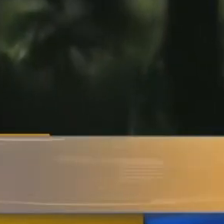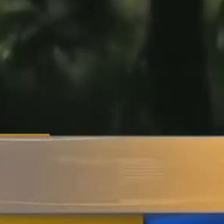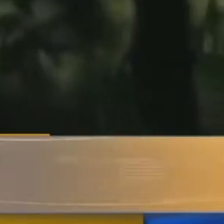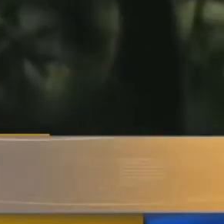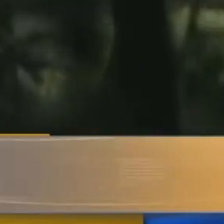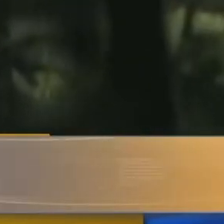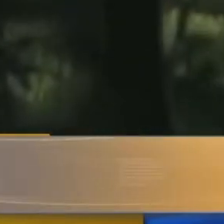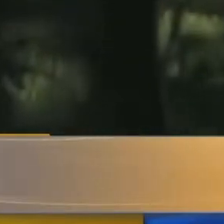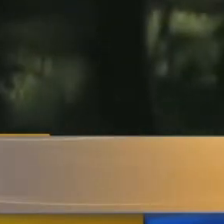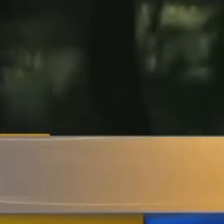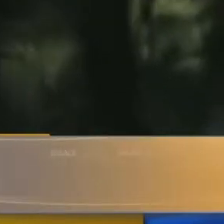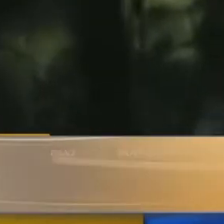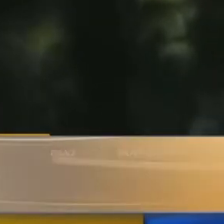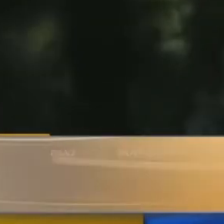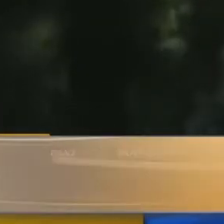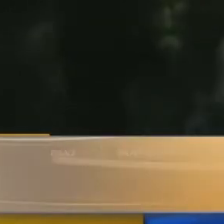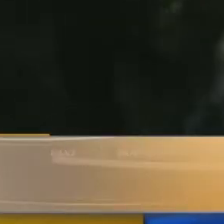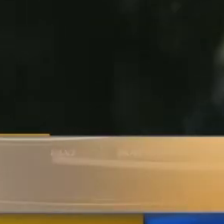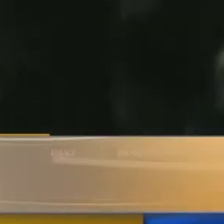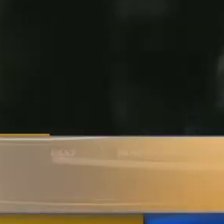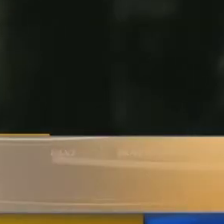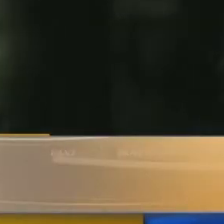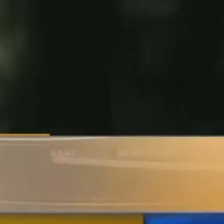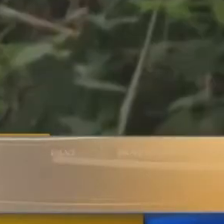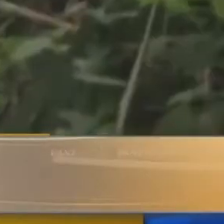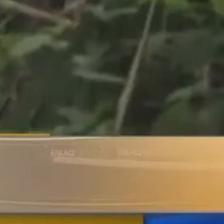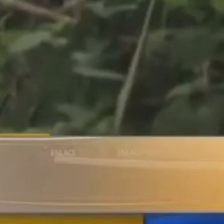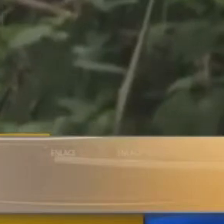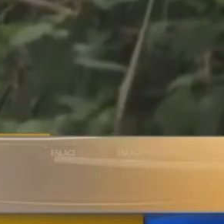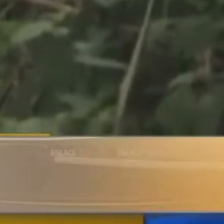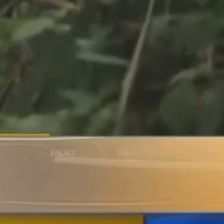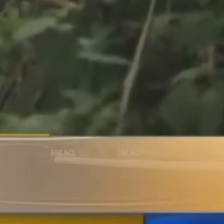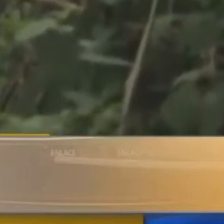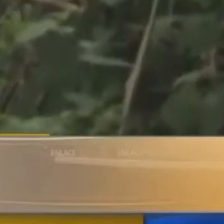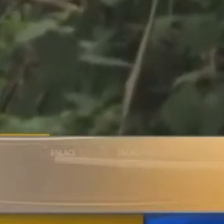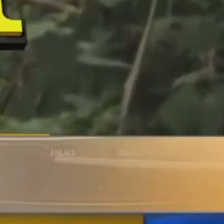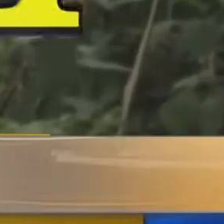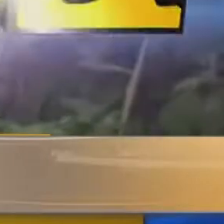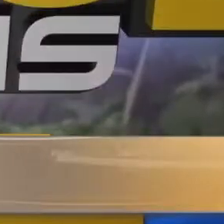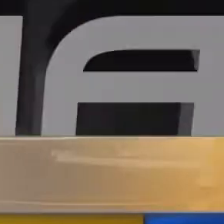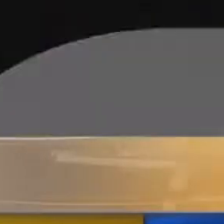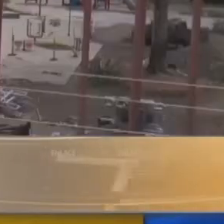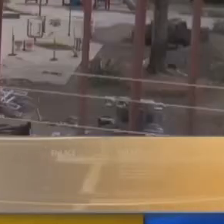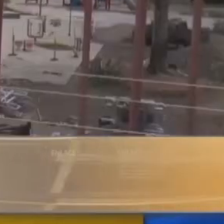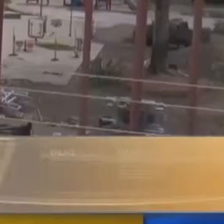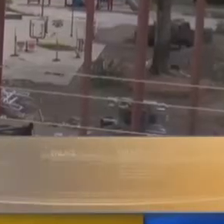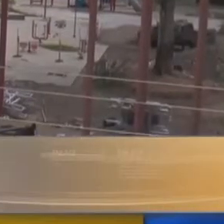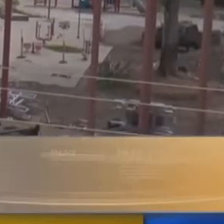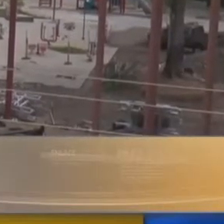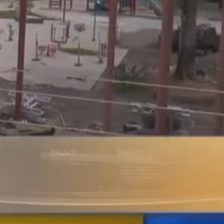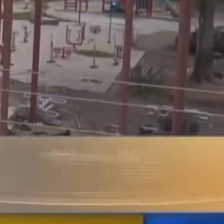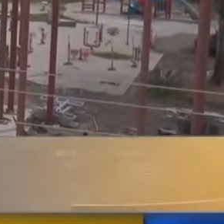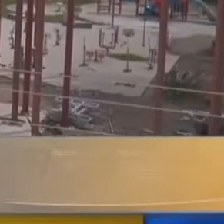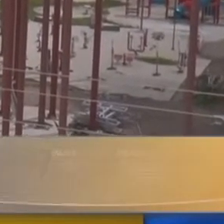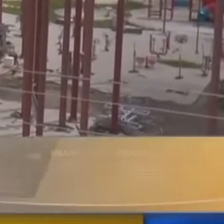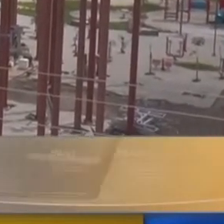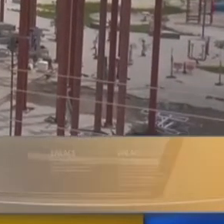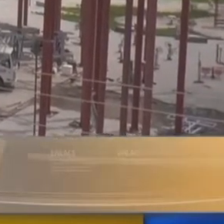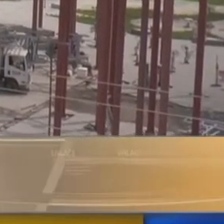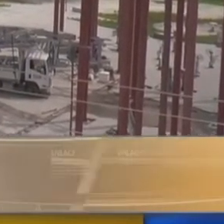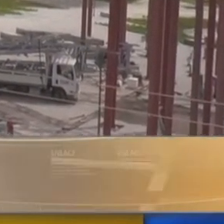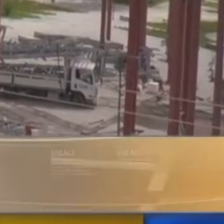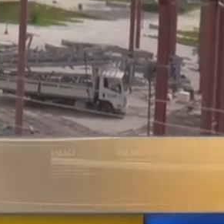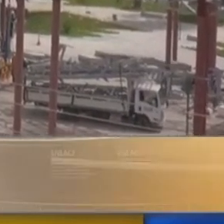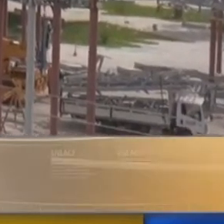Ecuador. El anuncio de estas conversaciones se hizo en forma oficial ayer en la ciudad de Caracas, Venezuela. Polémica en la ciudad por nuevos recursos